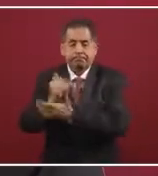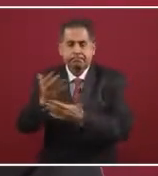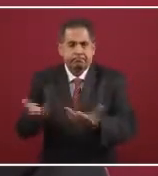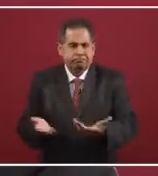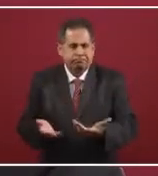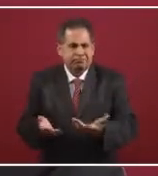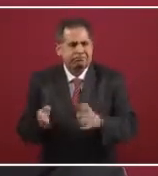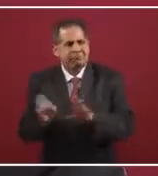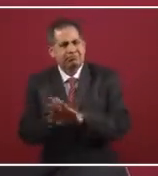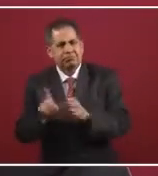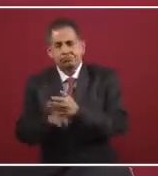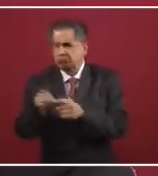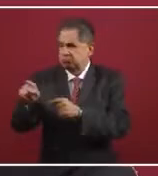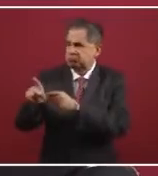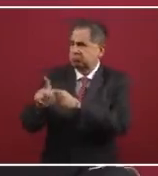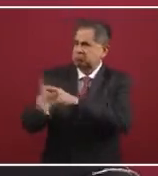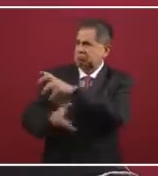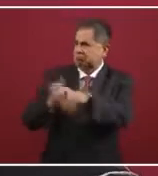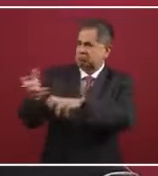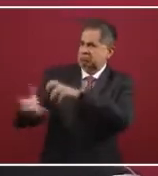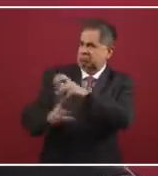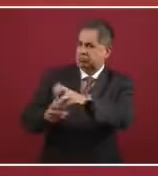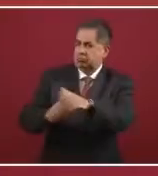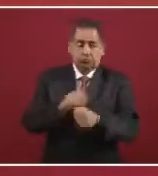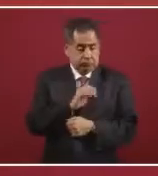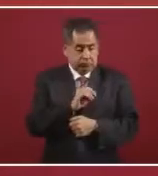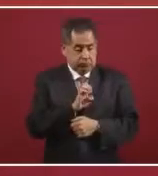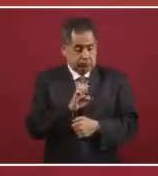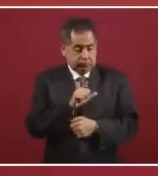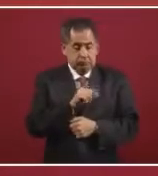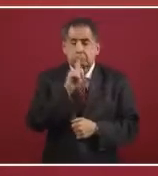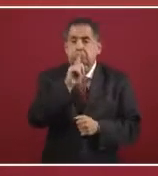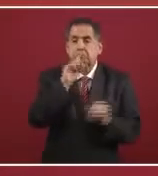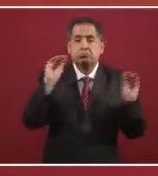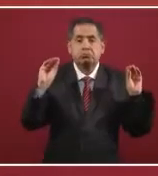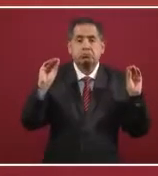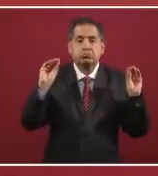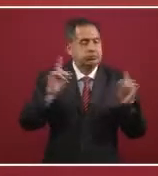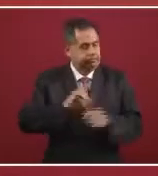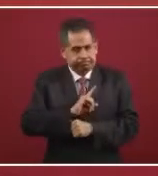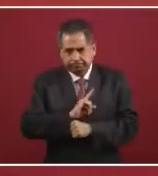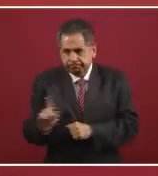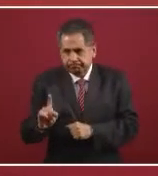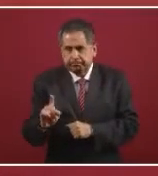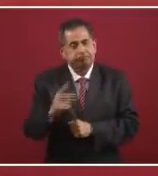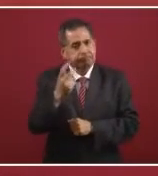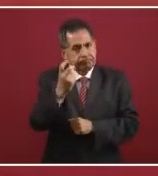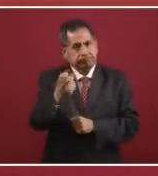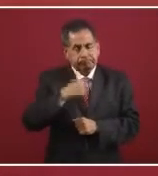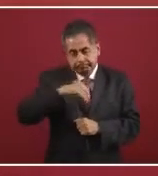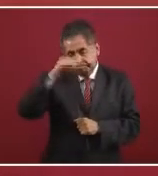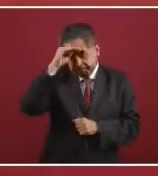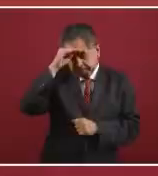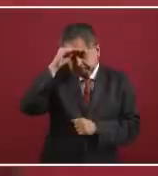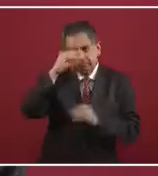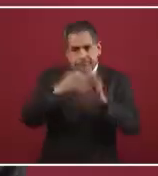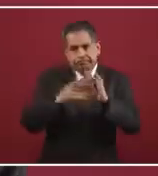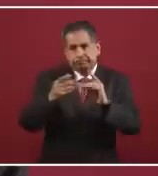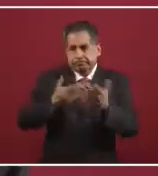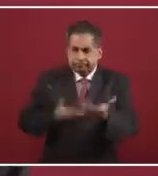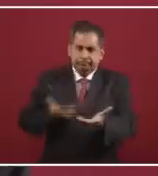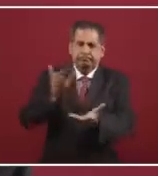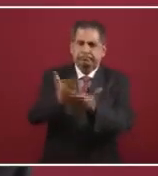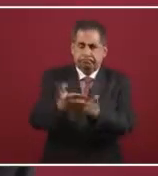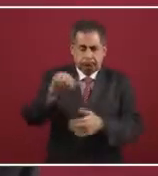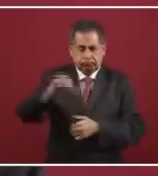¿Cómo entonces se puede guardar silencio frente a acontecimientos de esta gravedad? Por consecuentemente, vamos a